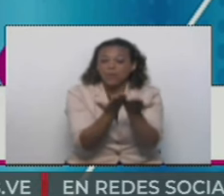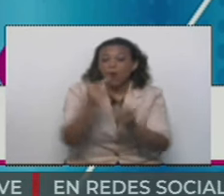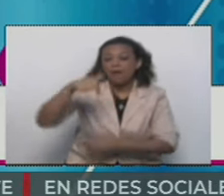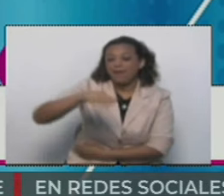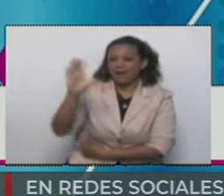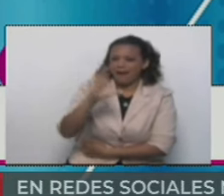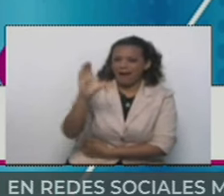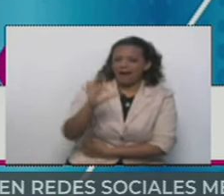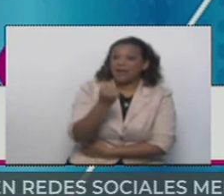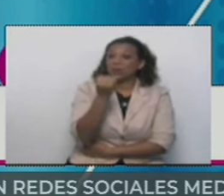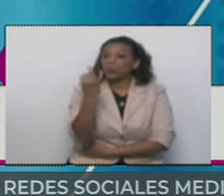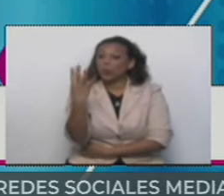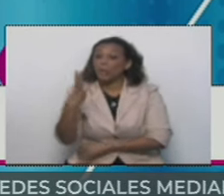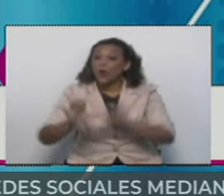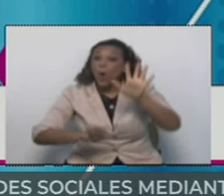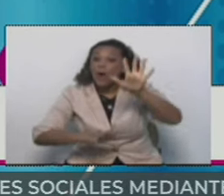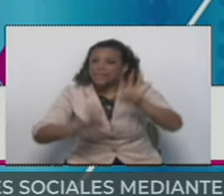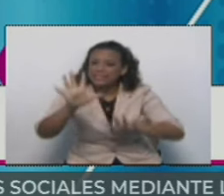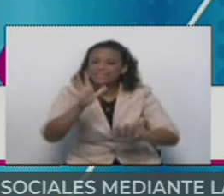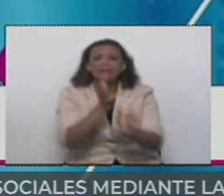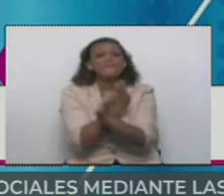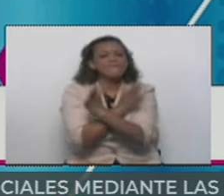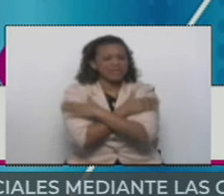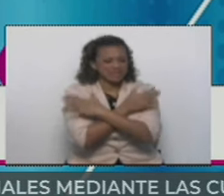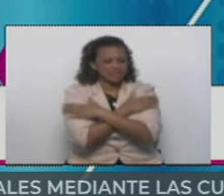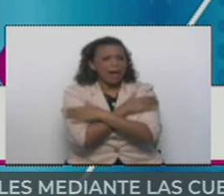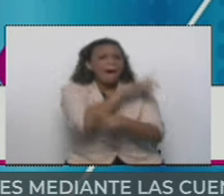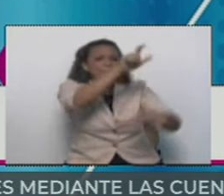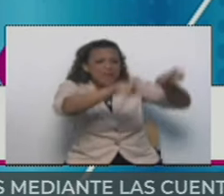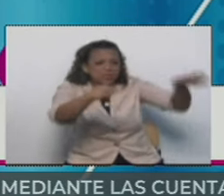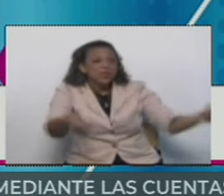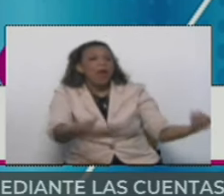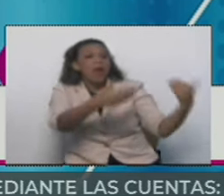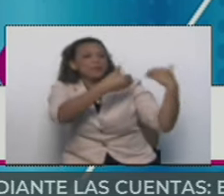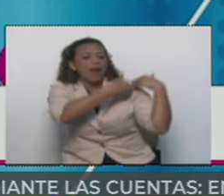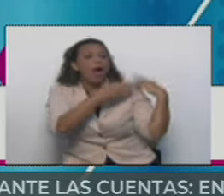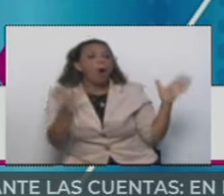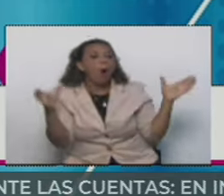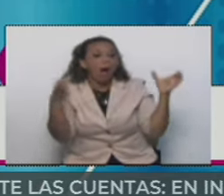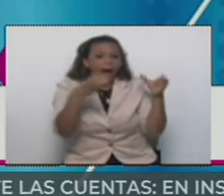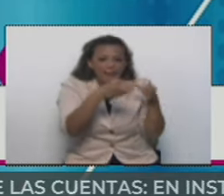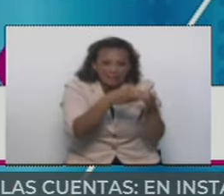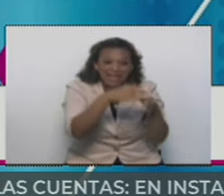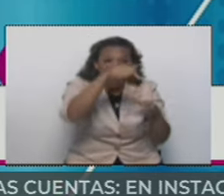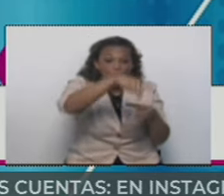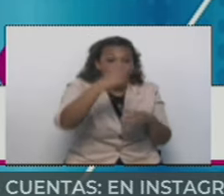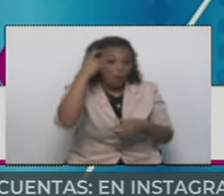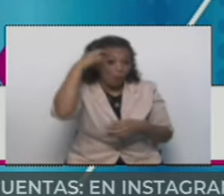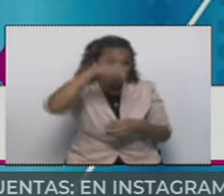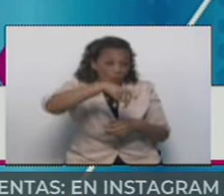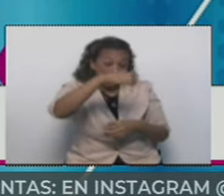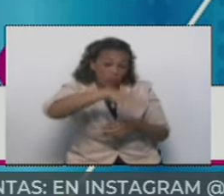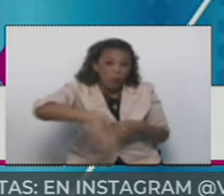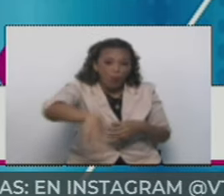Yo podría decir, felicito a sus organizadores, porque la Feria del Libro de Caracas ha